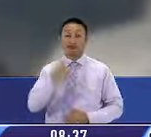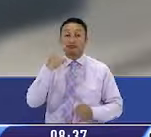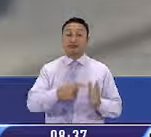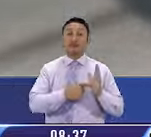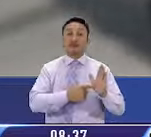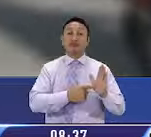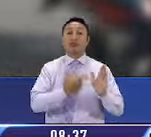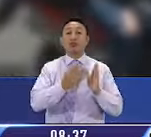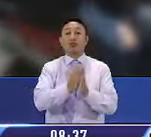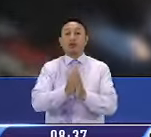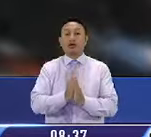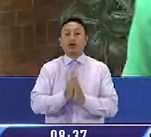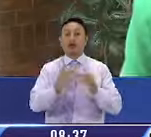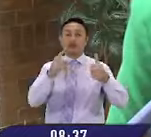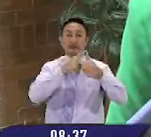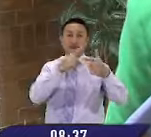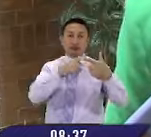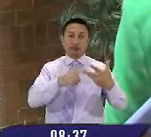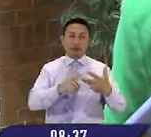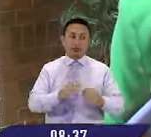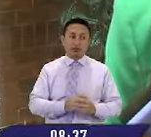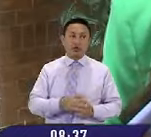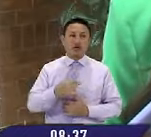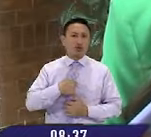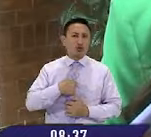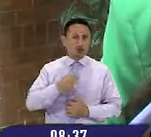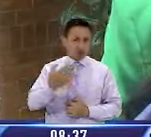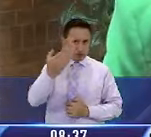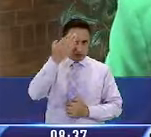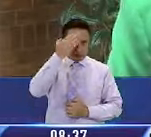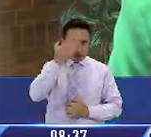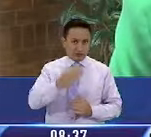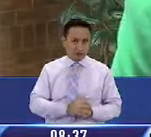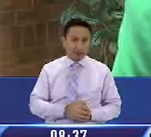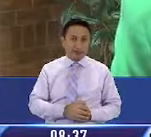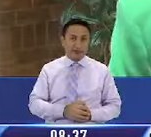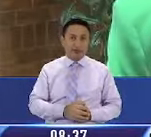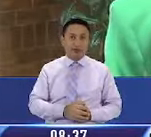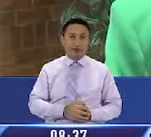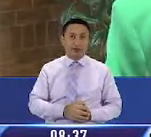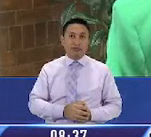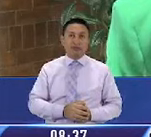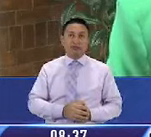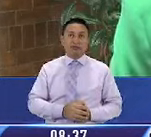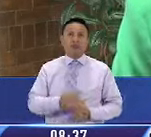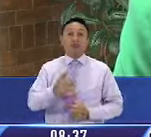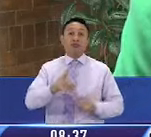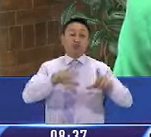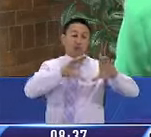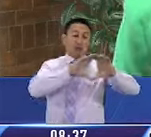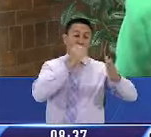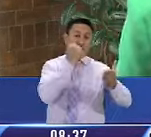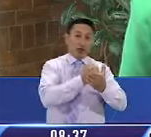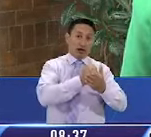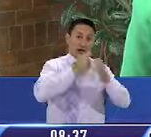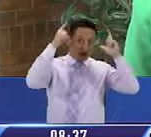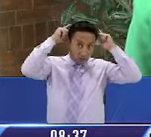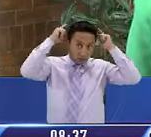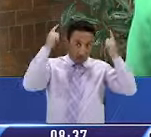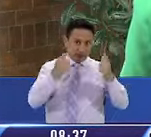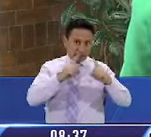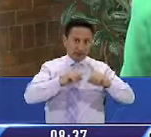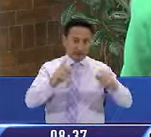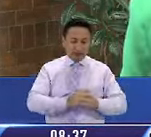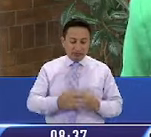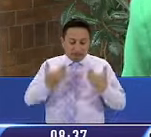se solicitará lo siguiente. Lo que yo tengo entendido, vamos a tener una señalización diferente en la placa y en el casco. Con respecto al